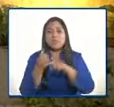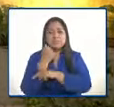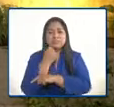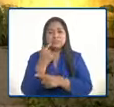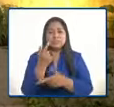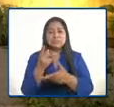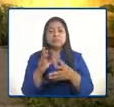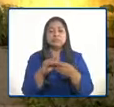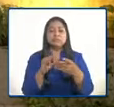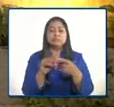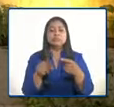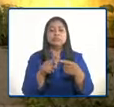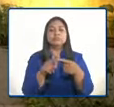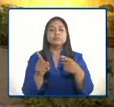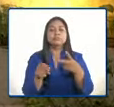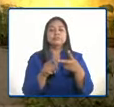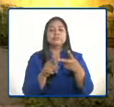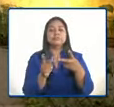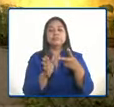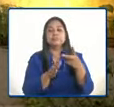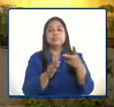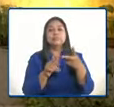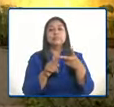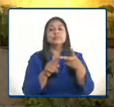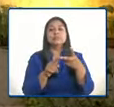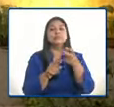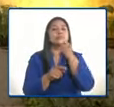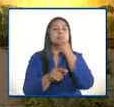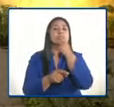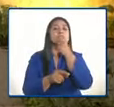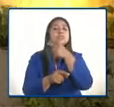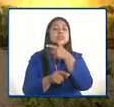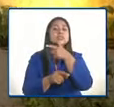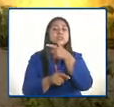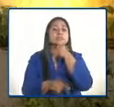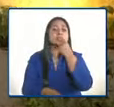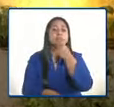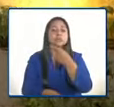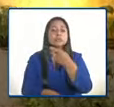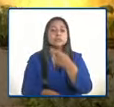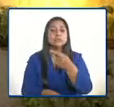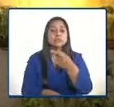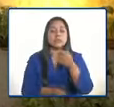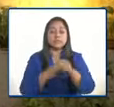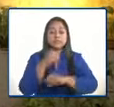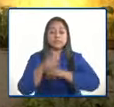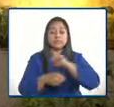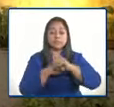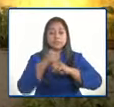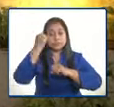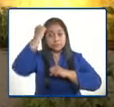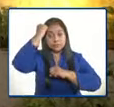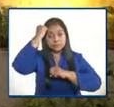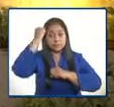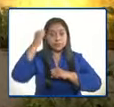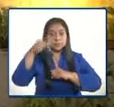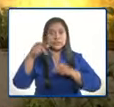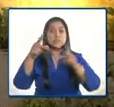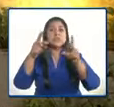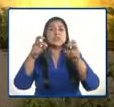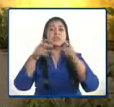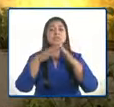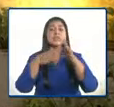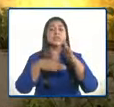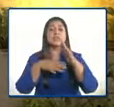Y la segunda pregunta sería la denuncia que puso en el mes de febrero con el tema del hogar en Zafiro